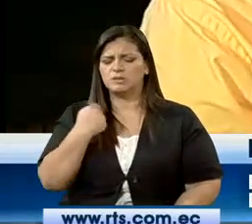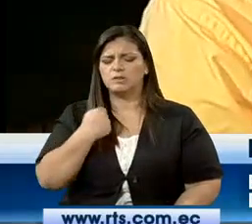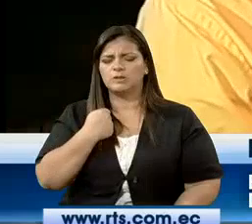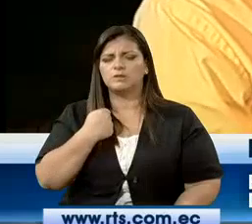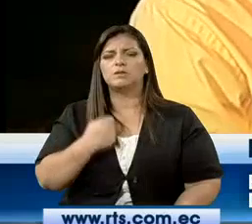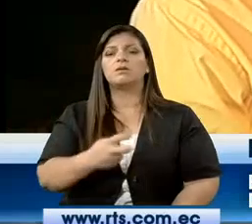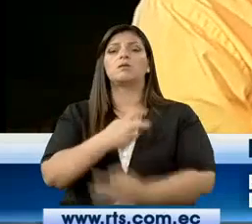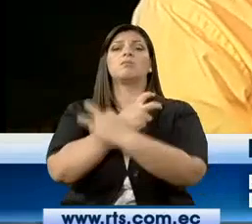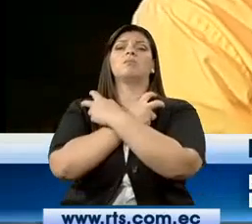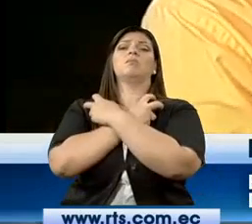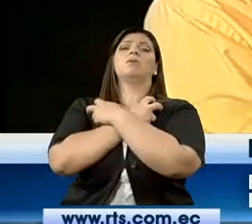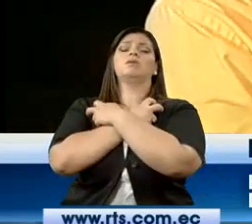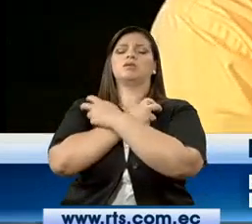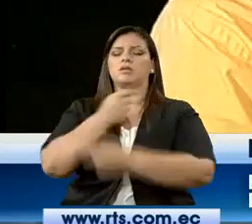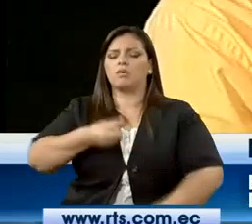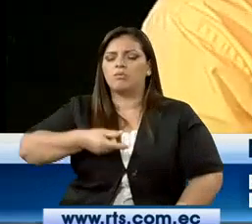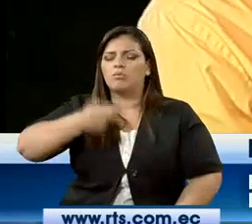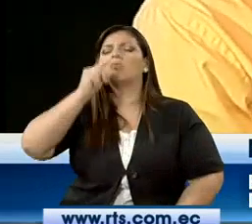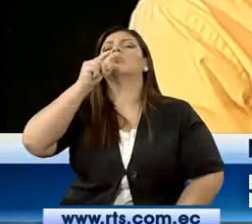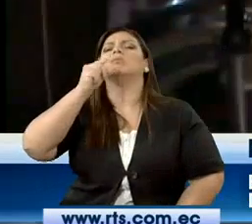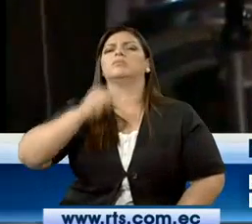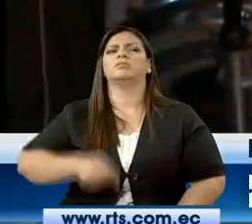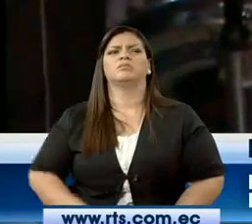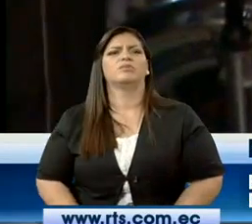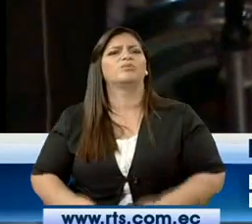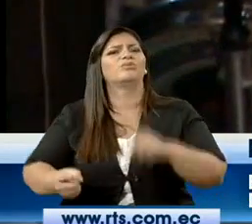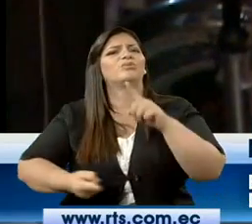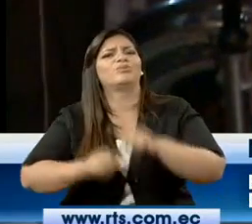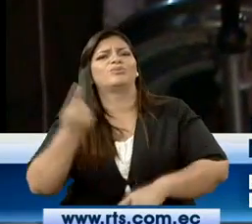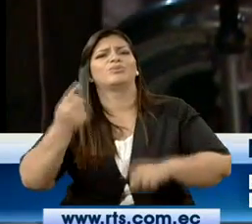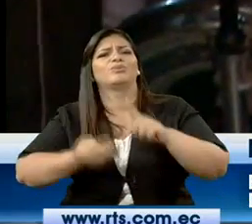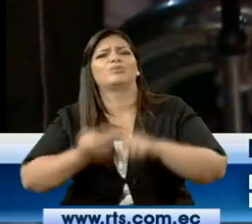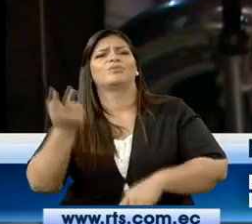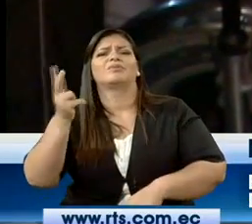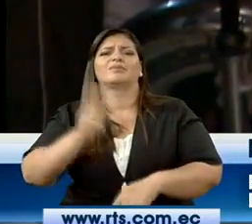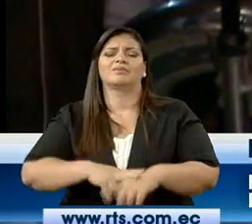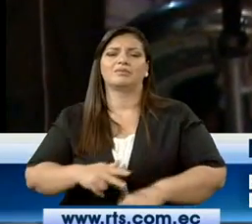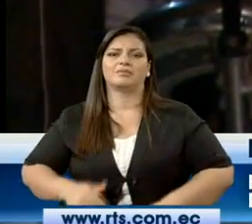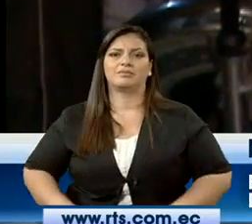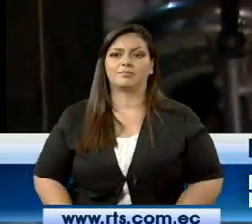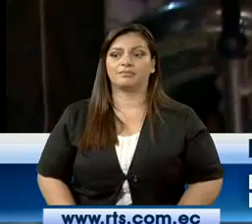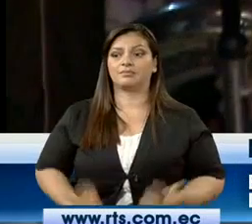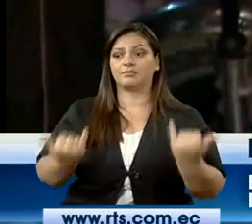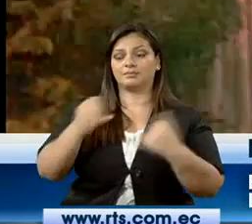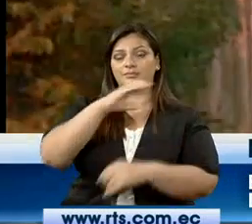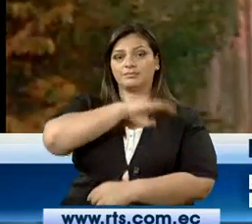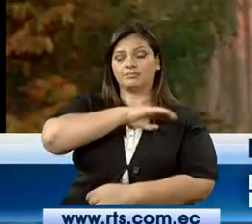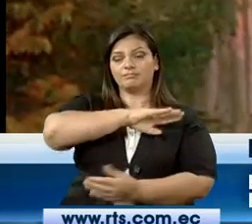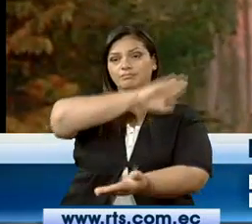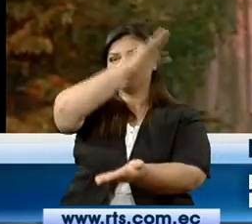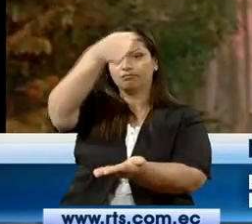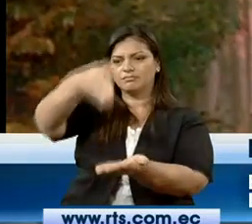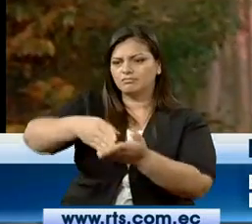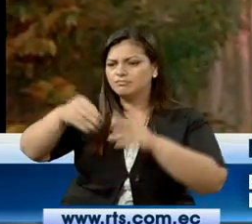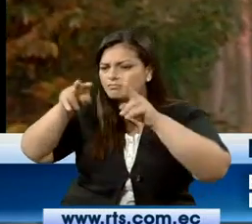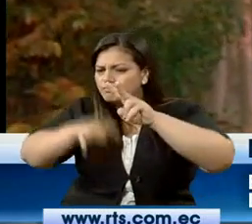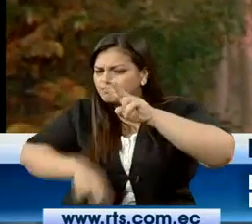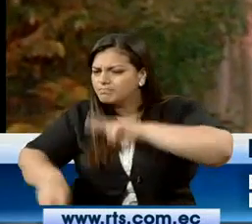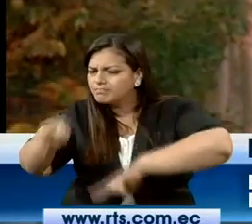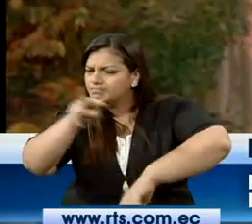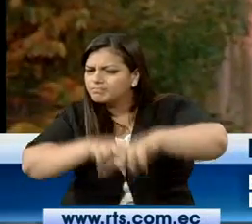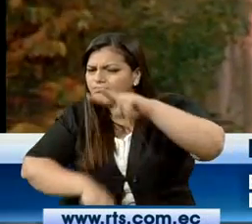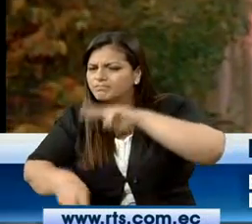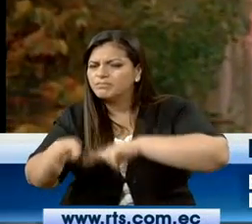salud también. Ya está por 3 ocasiones. Agentes de la Policía Nacional acudieron al inmueble para realizar